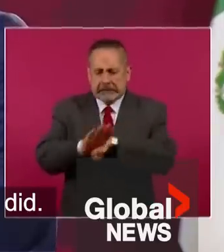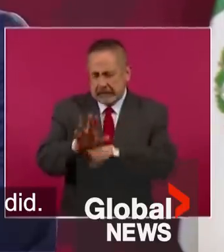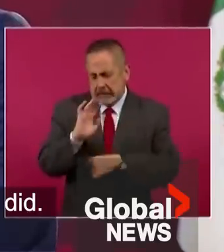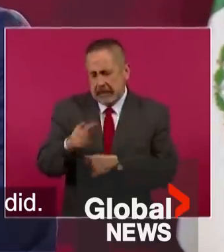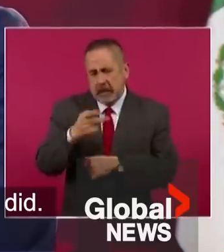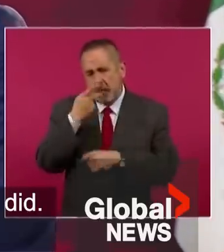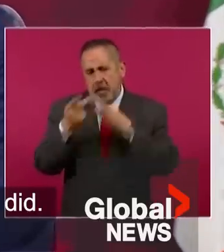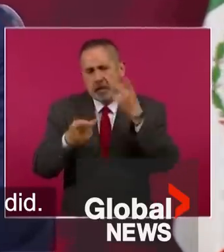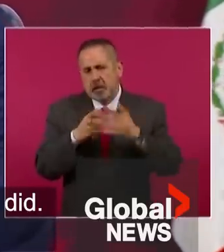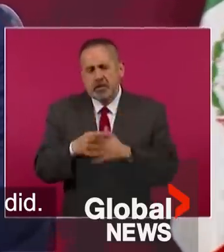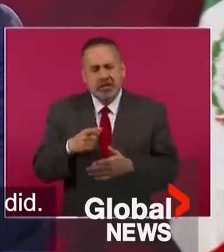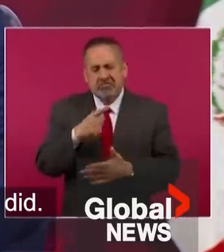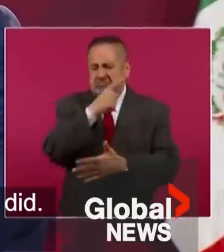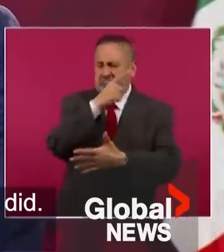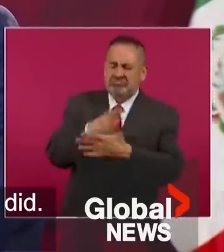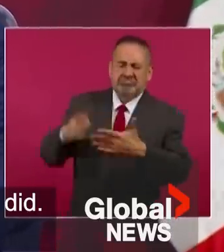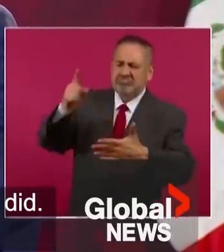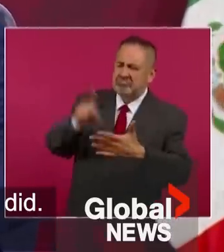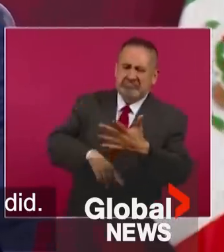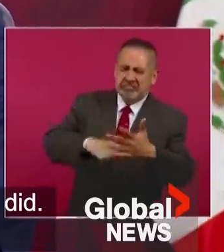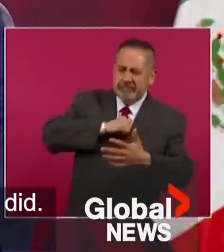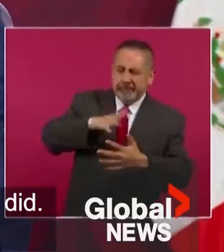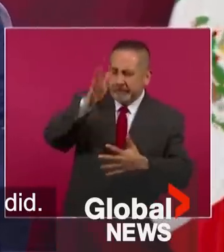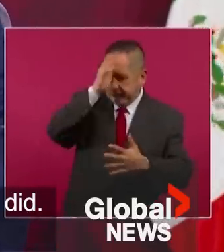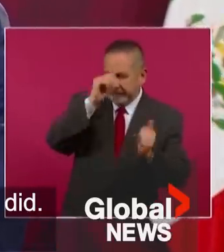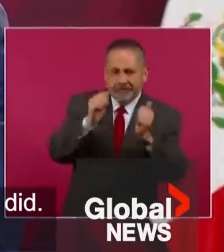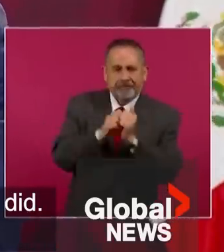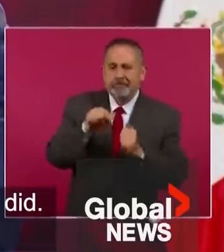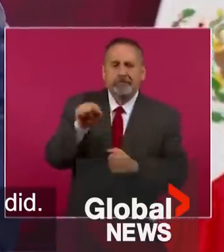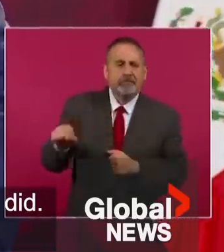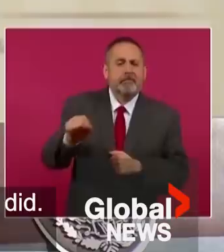en rechazo a la actitud